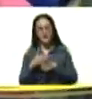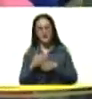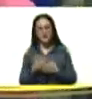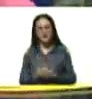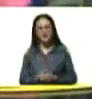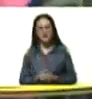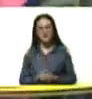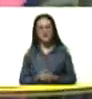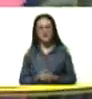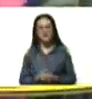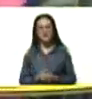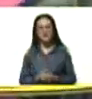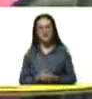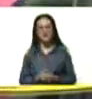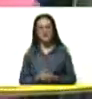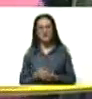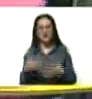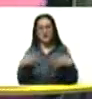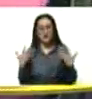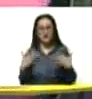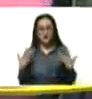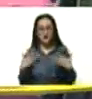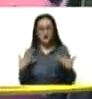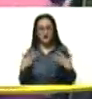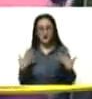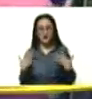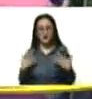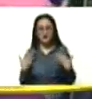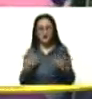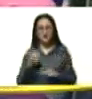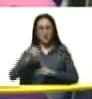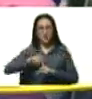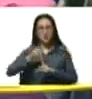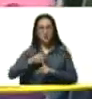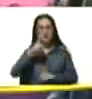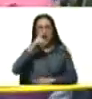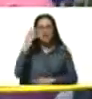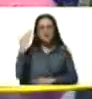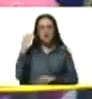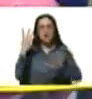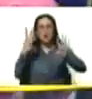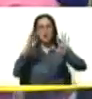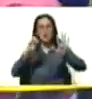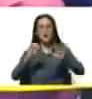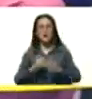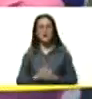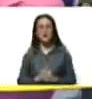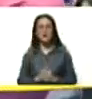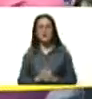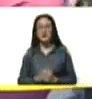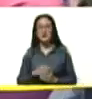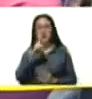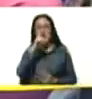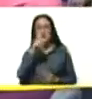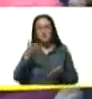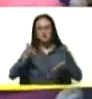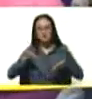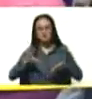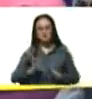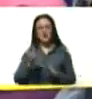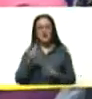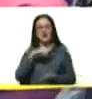¿ah? De la alegría, de la lucha en los años 90, los años del renacimiento